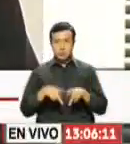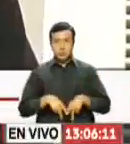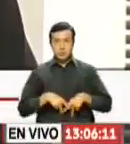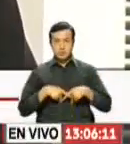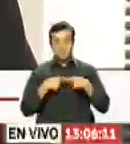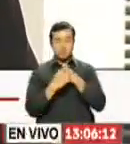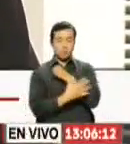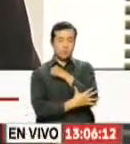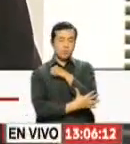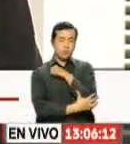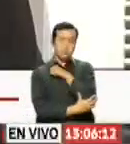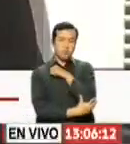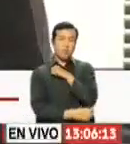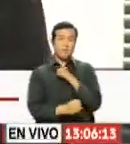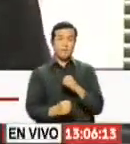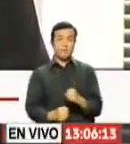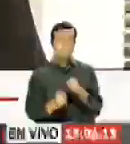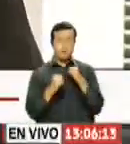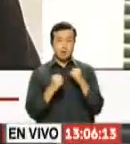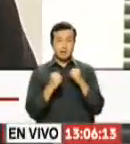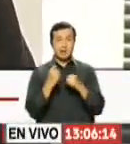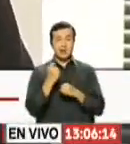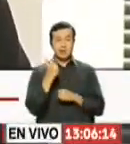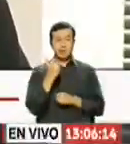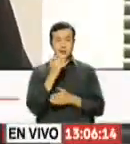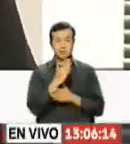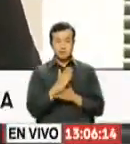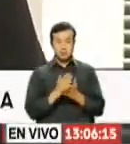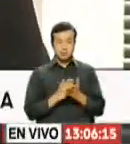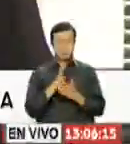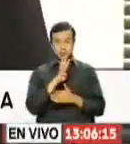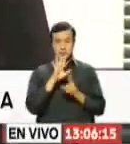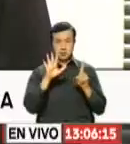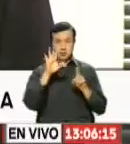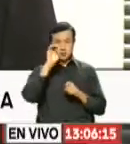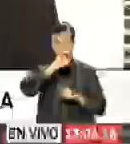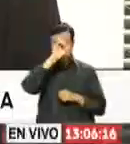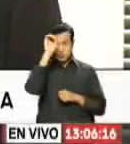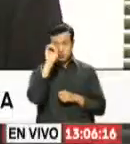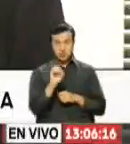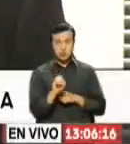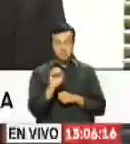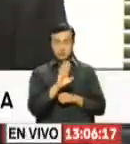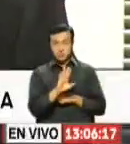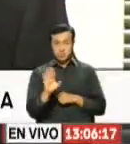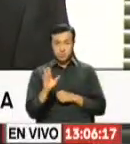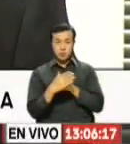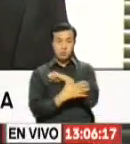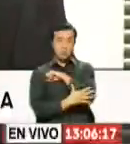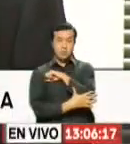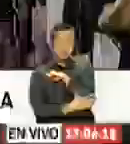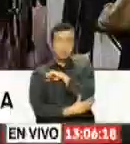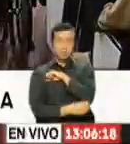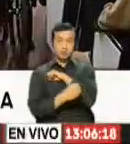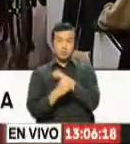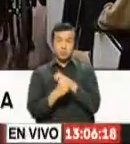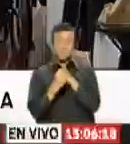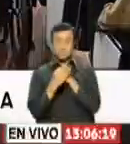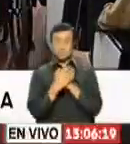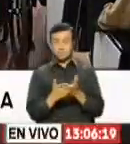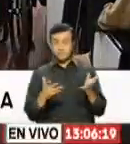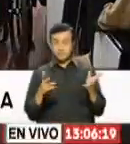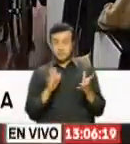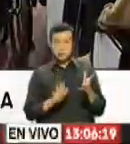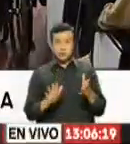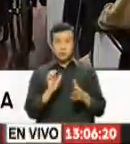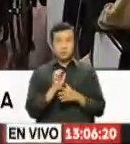en pobreza multidimensional. Casi la mitad, el 46%, viven en una pobreza severa. Este fenómeno en